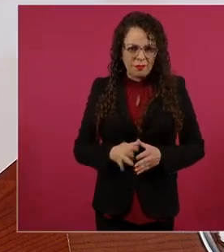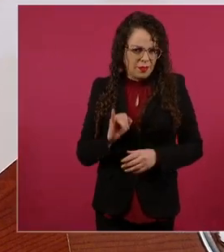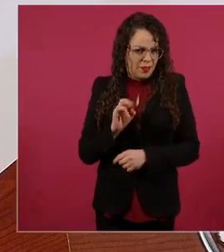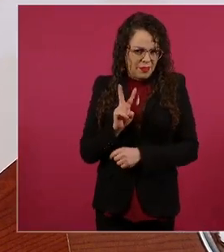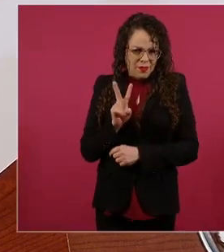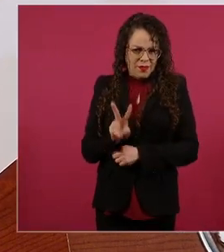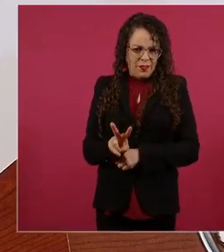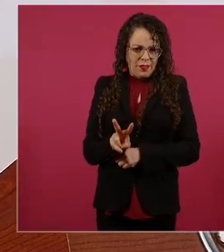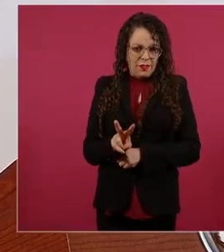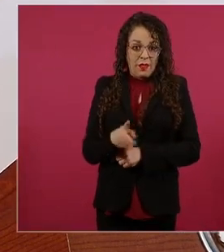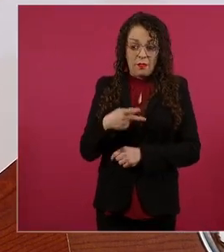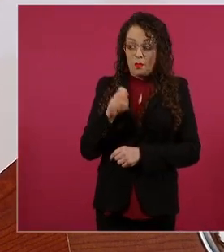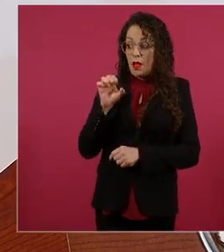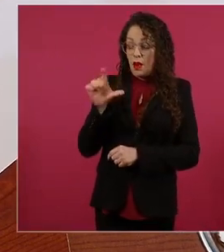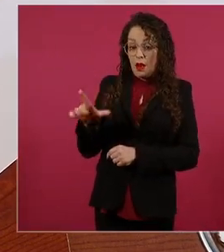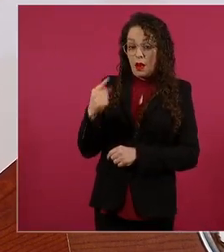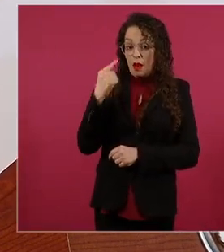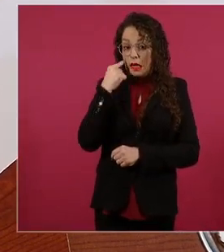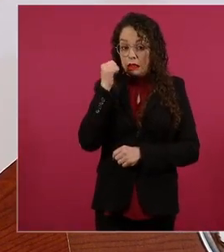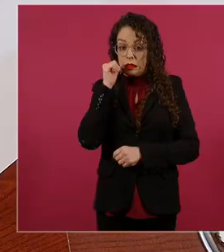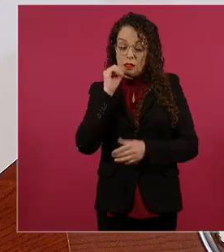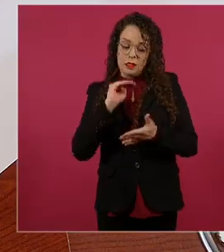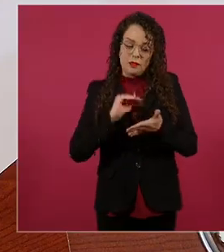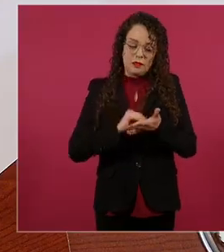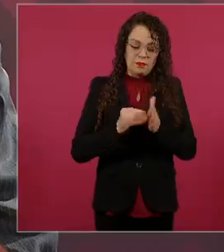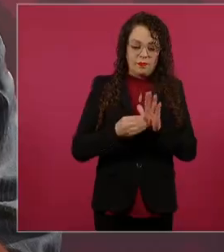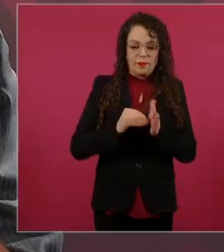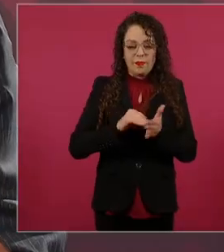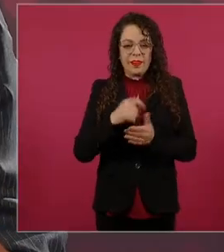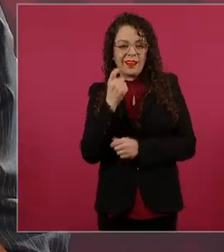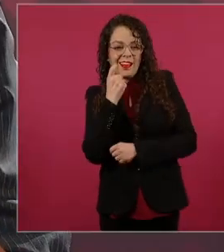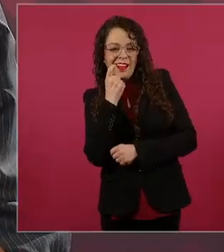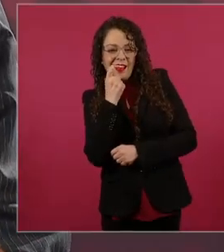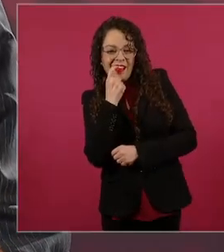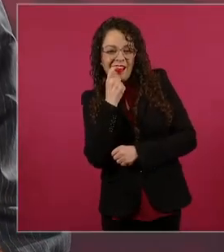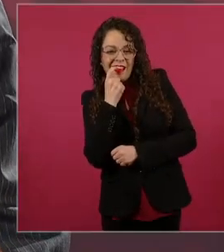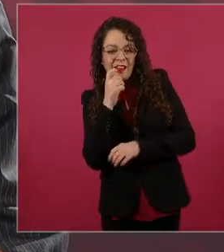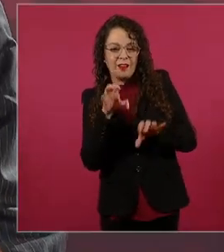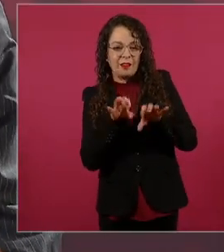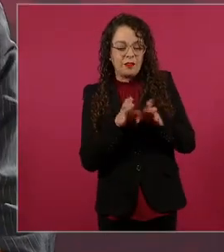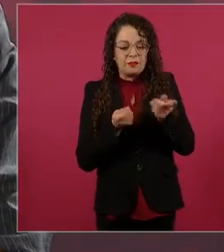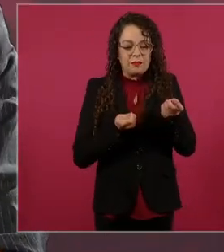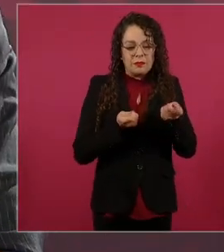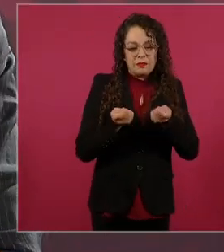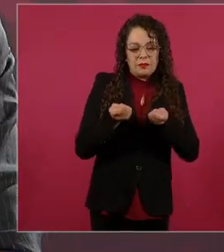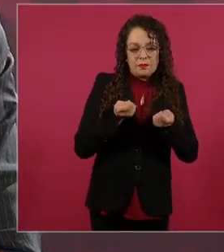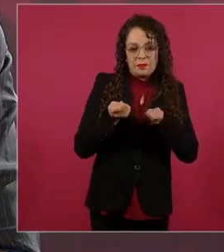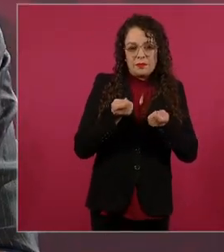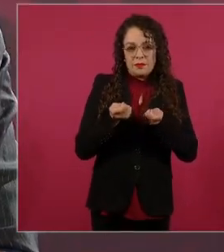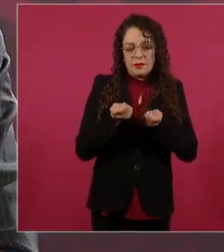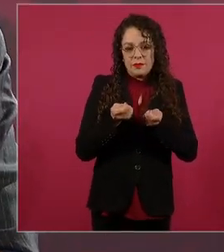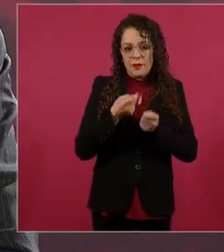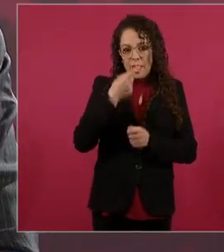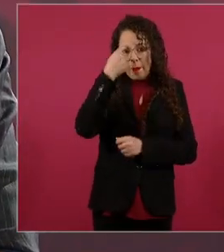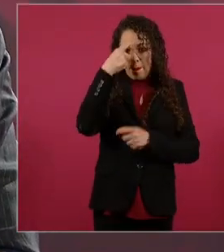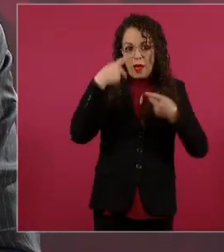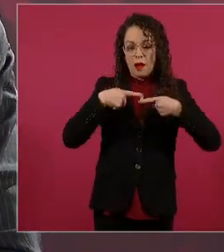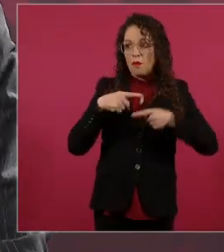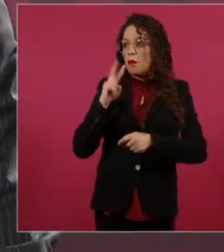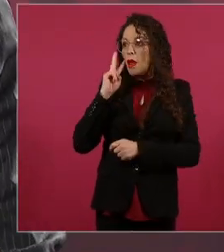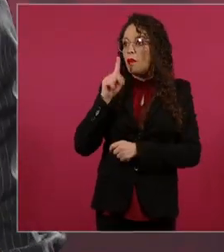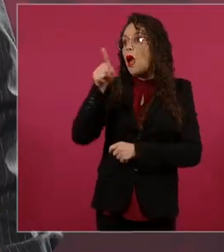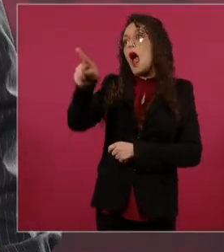cuidaba las formas donde se empieza a saber más sobre él